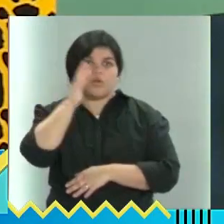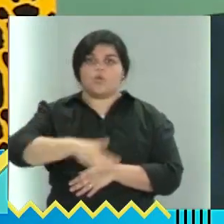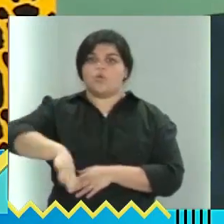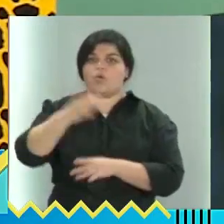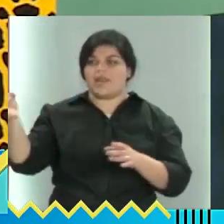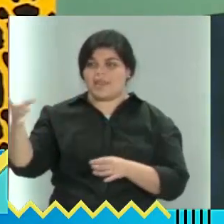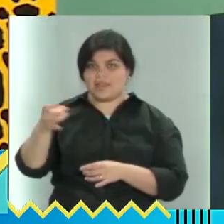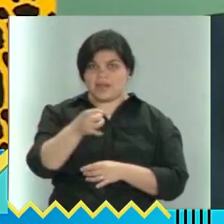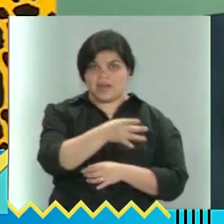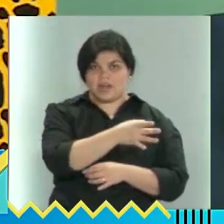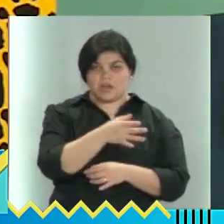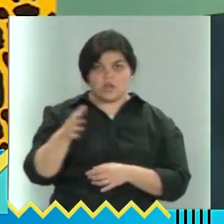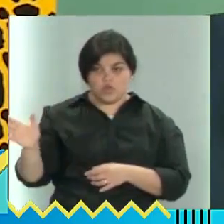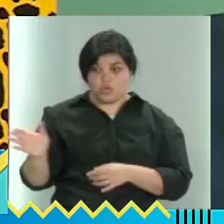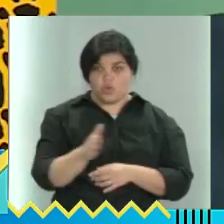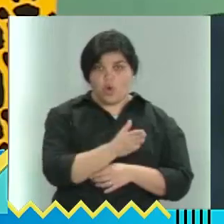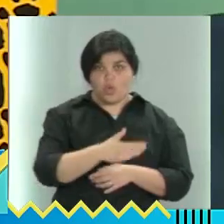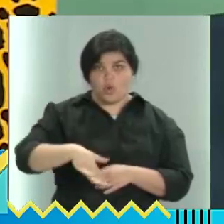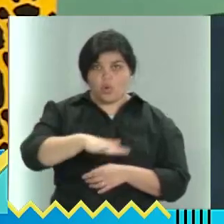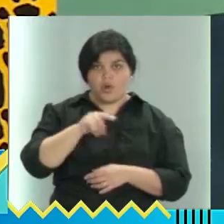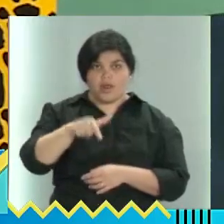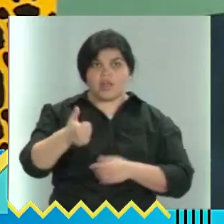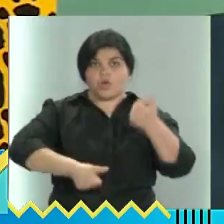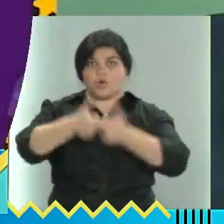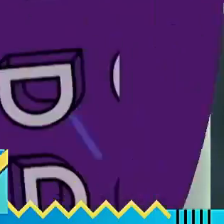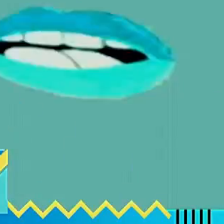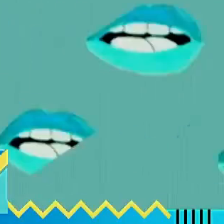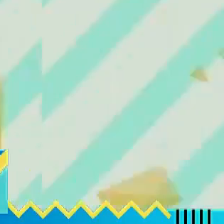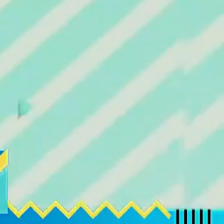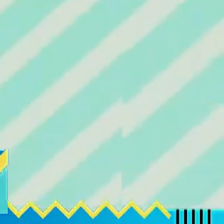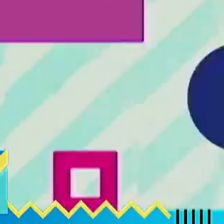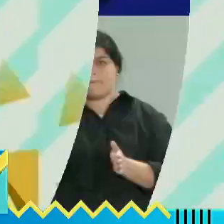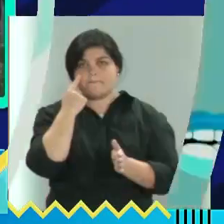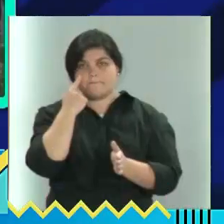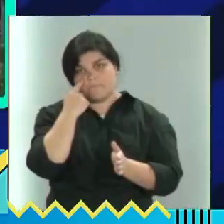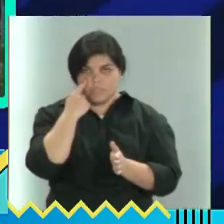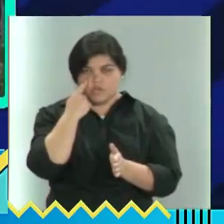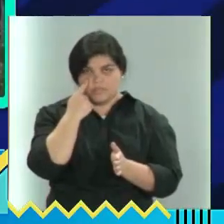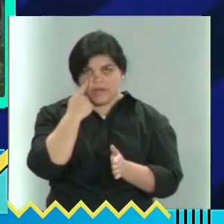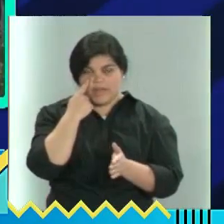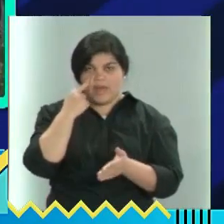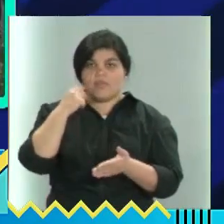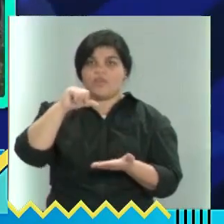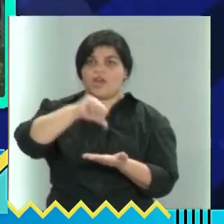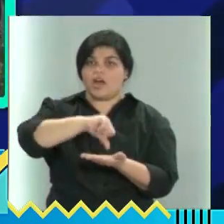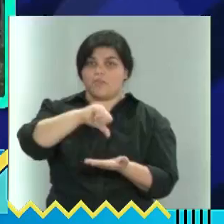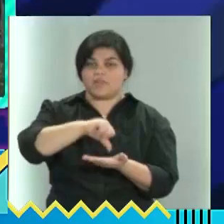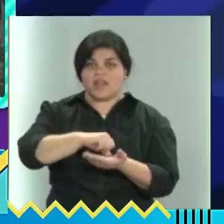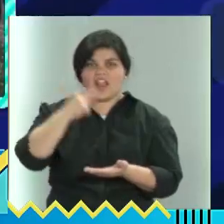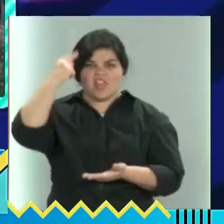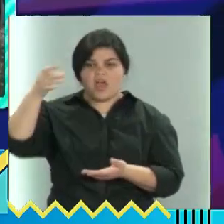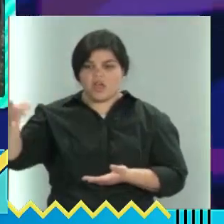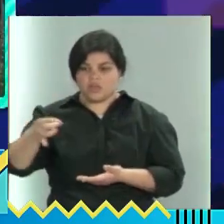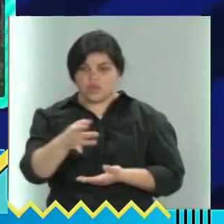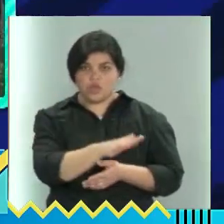ferrocarril, todo un concurso con la Municipalidad de la Capital, de ideas, donde toda esa zona